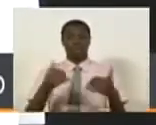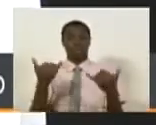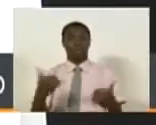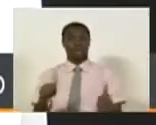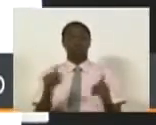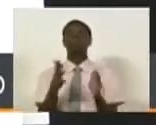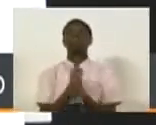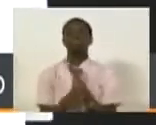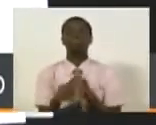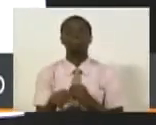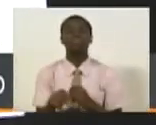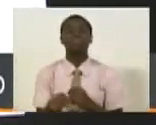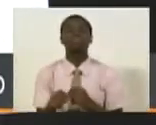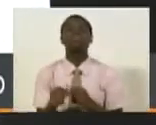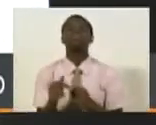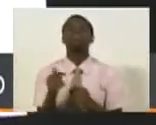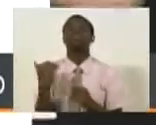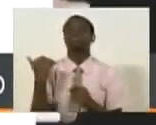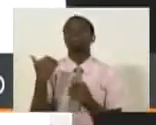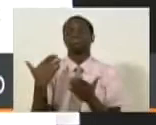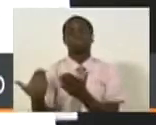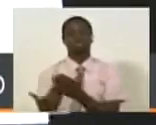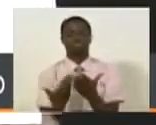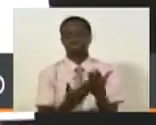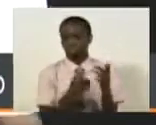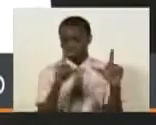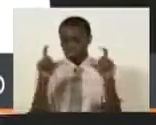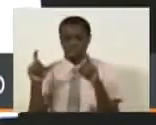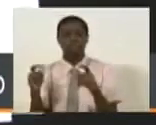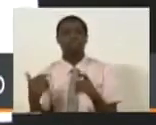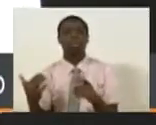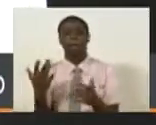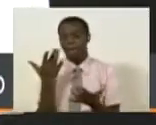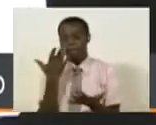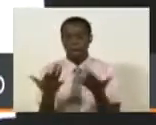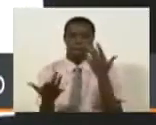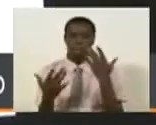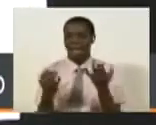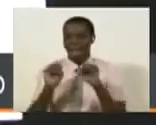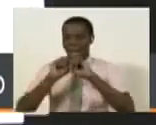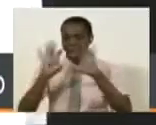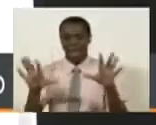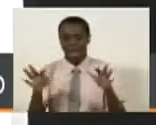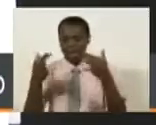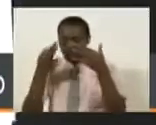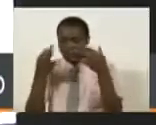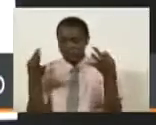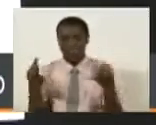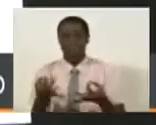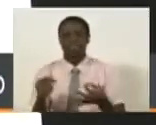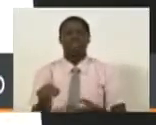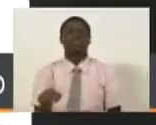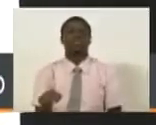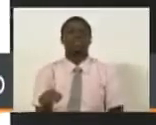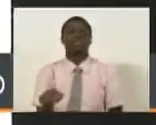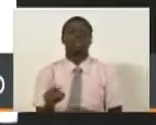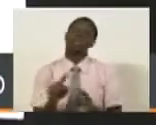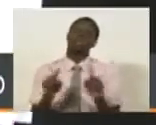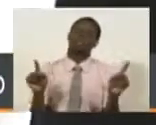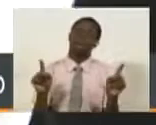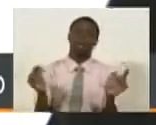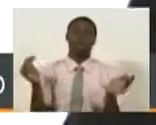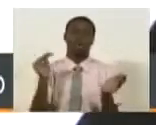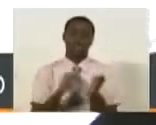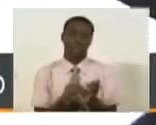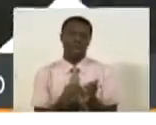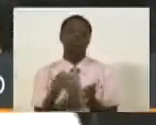de estos elementos de convicción, estas evidencias físicas que han quedado en el lugar, pero nuevamente